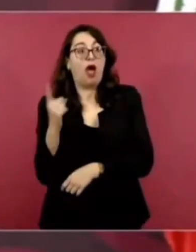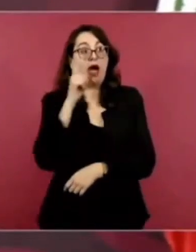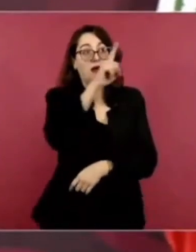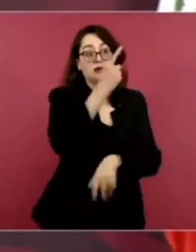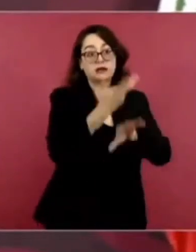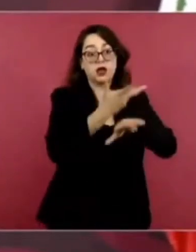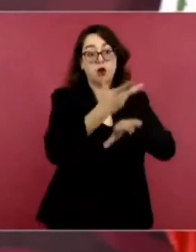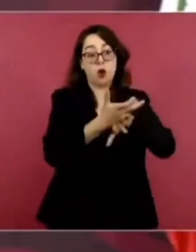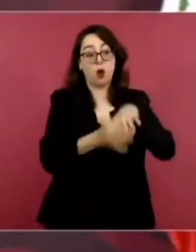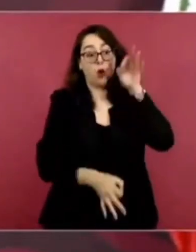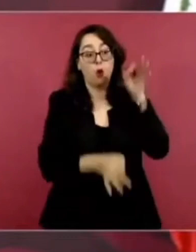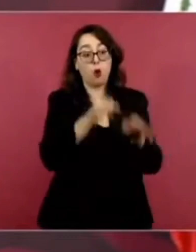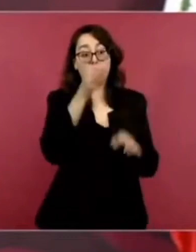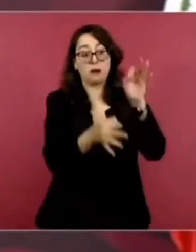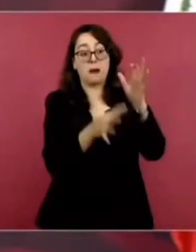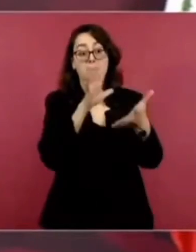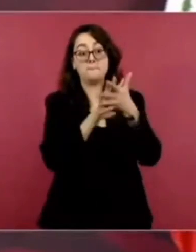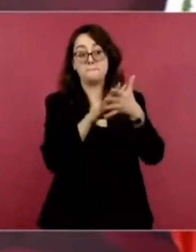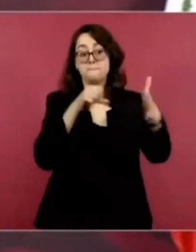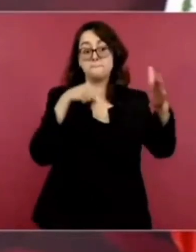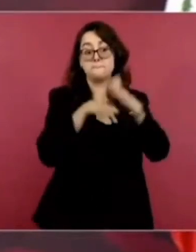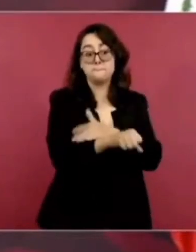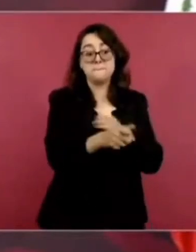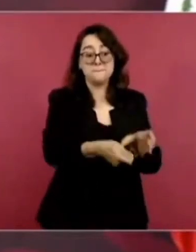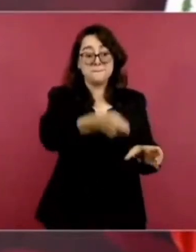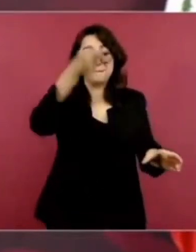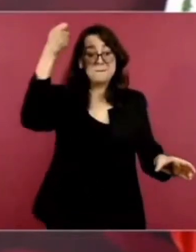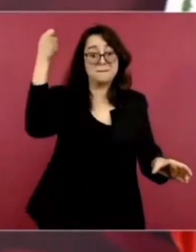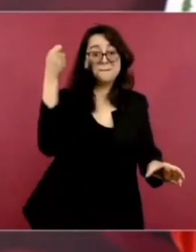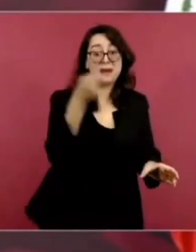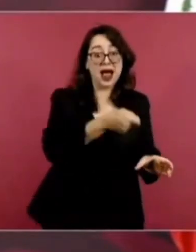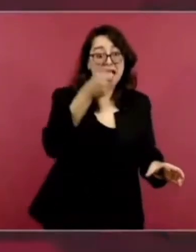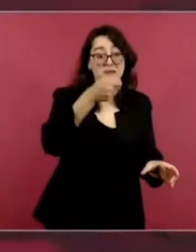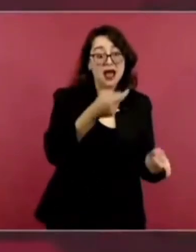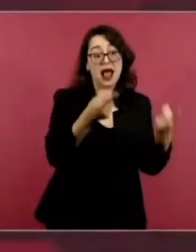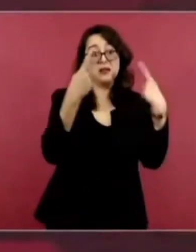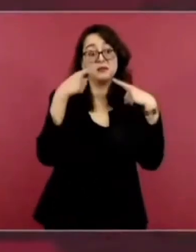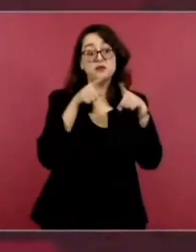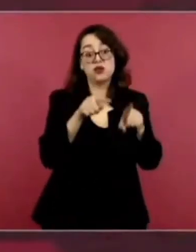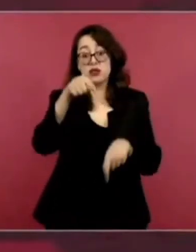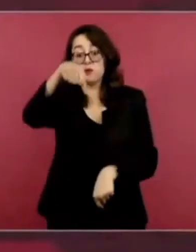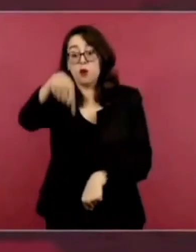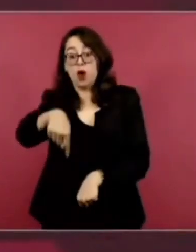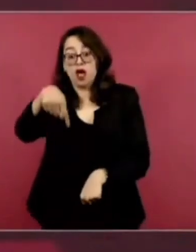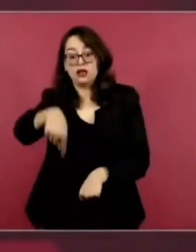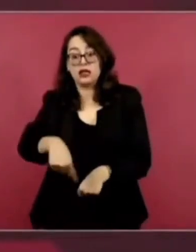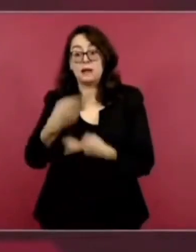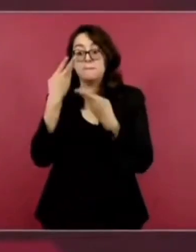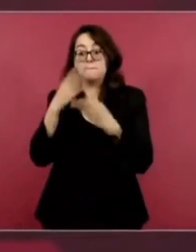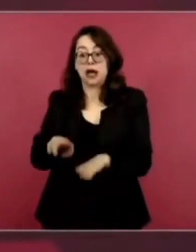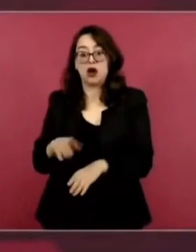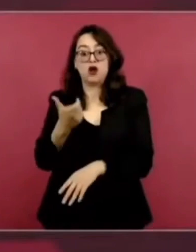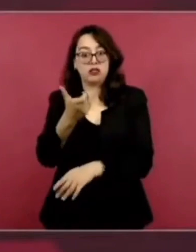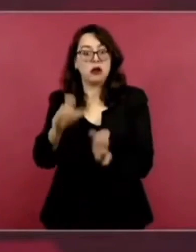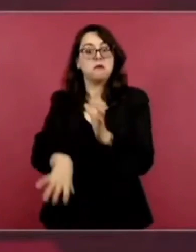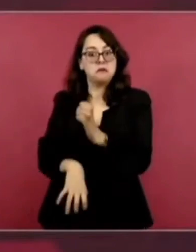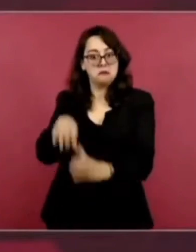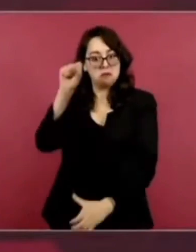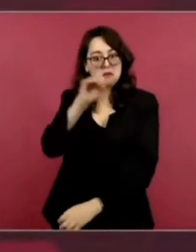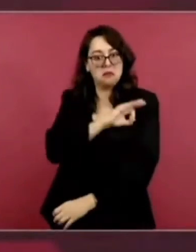que están juzgando en Nueva York a García Luna, que